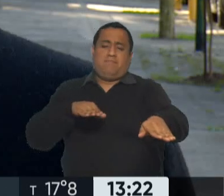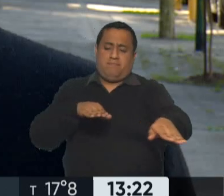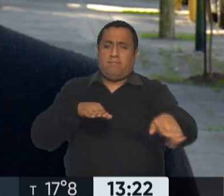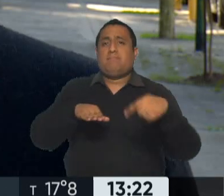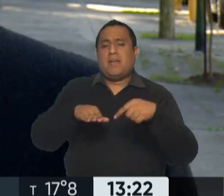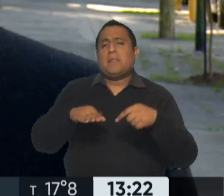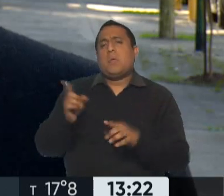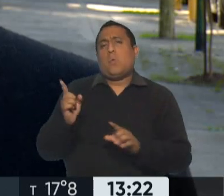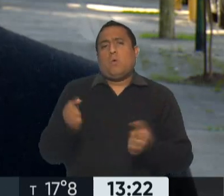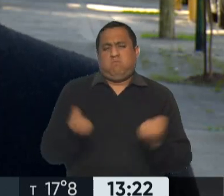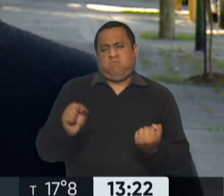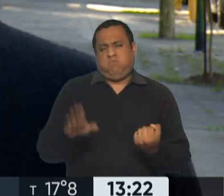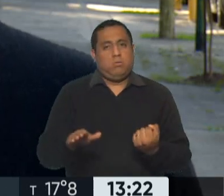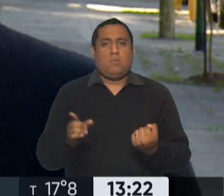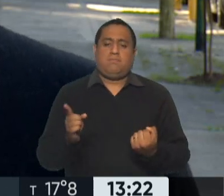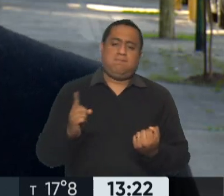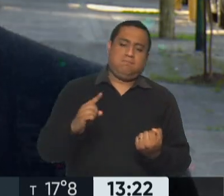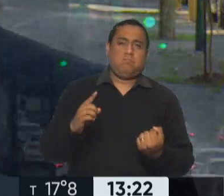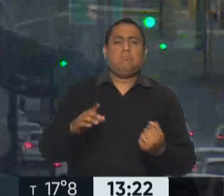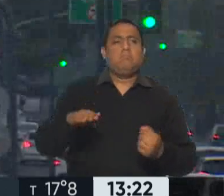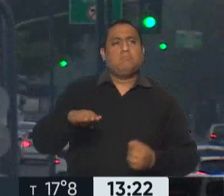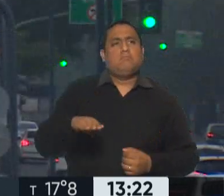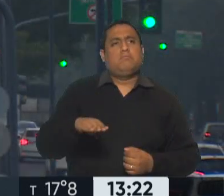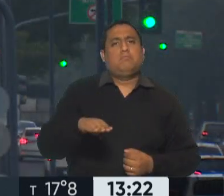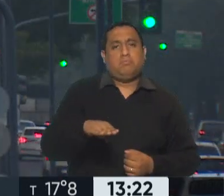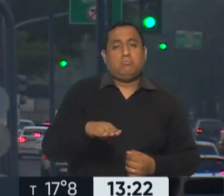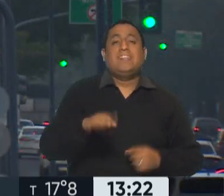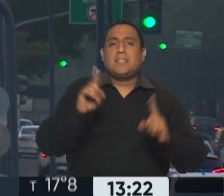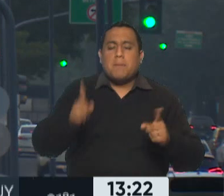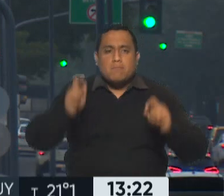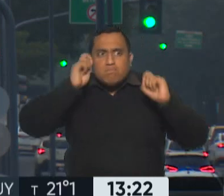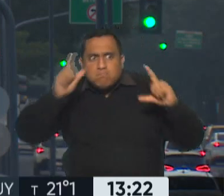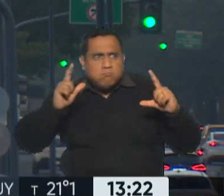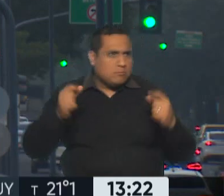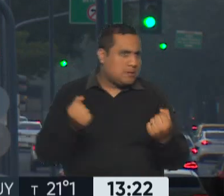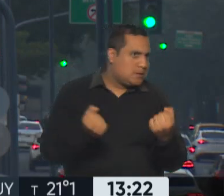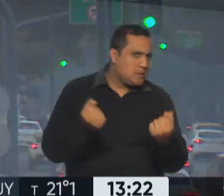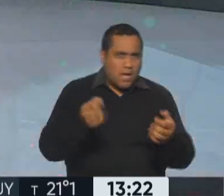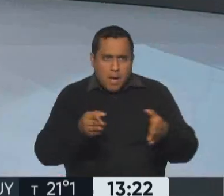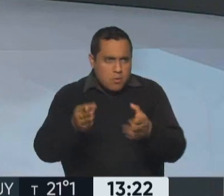velocidad menor y siempre tratando de conducir con la mayor atención al camino.